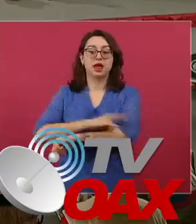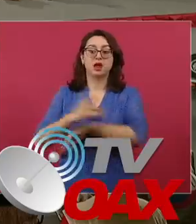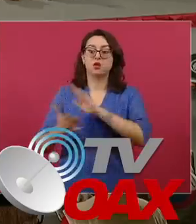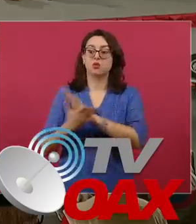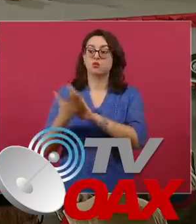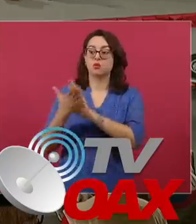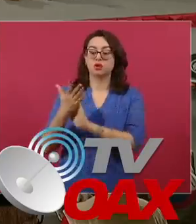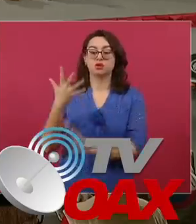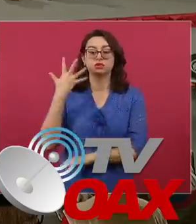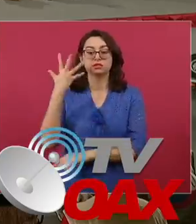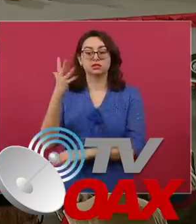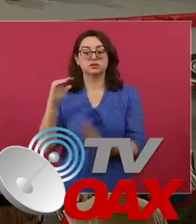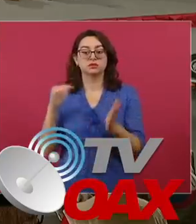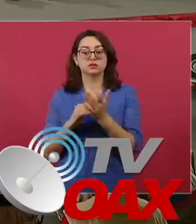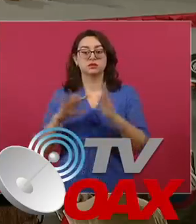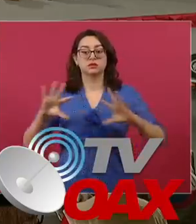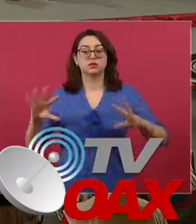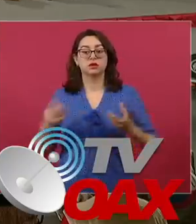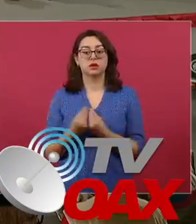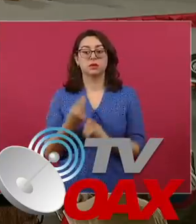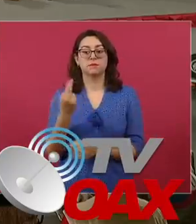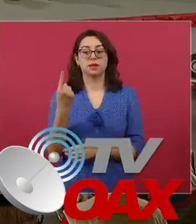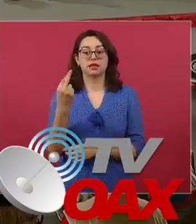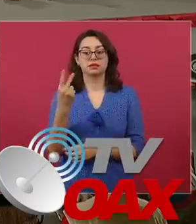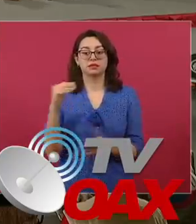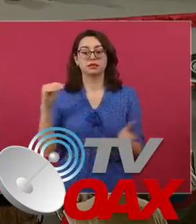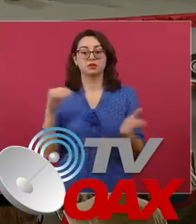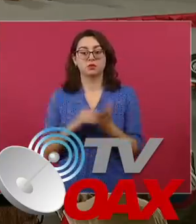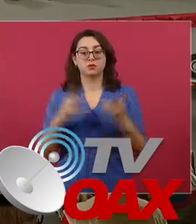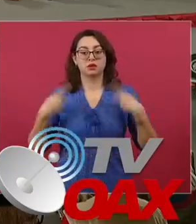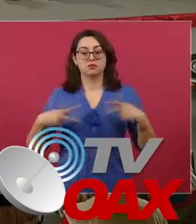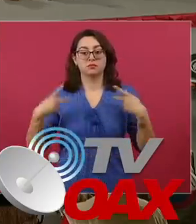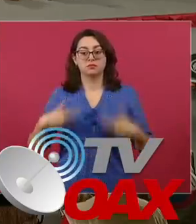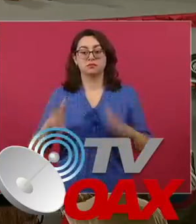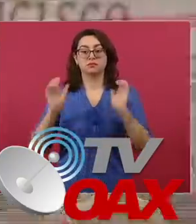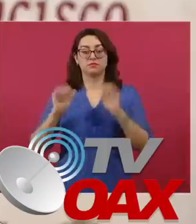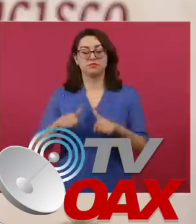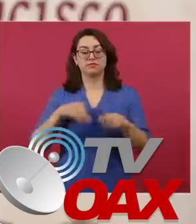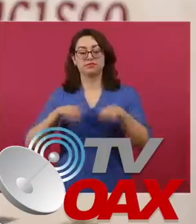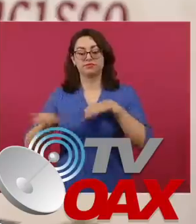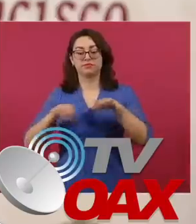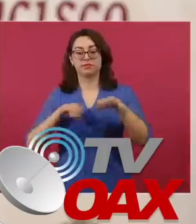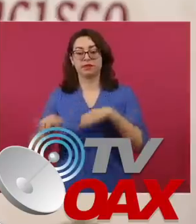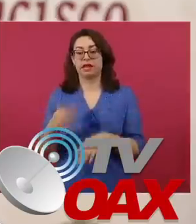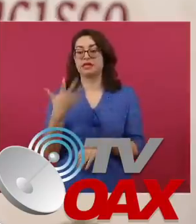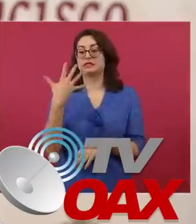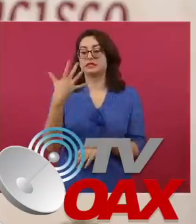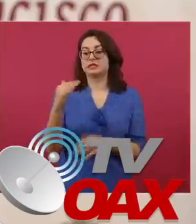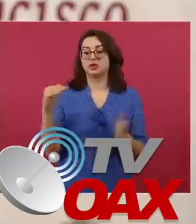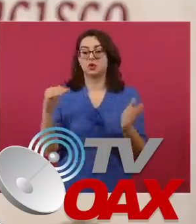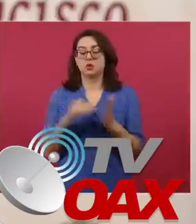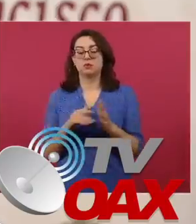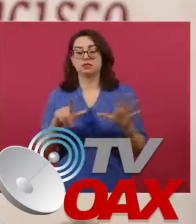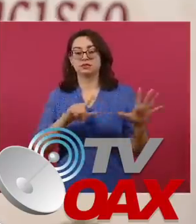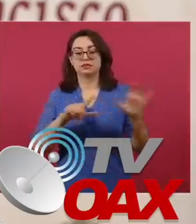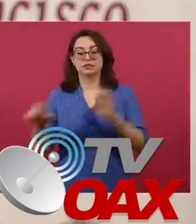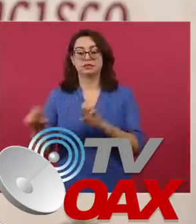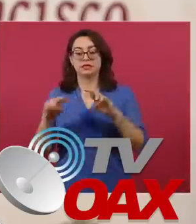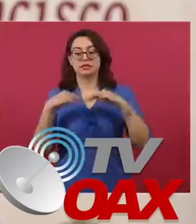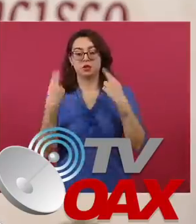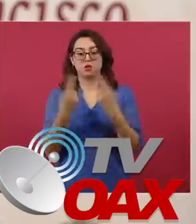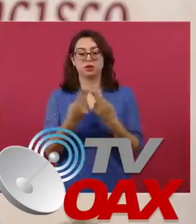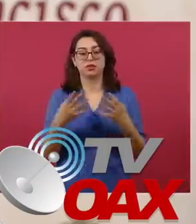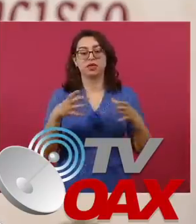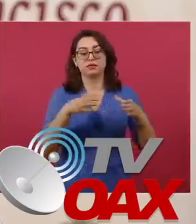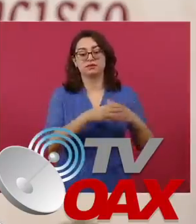Felipe Carrillo Puerto, para un total de 25.000 empleos activos, con un total de 5.700 unidades de maquinaria pesada y vehículos en todos